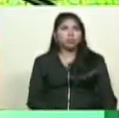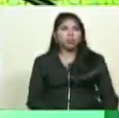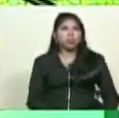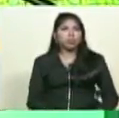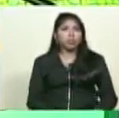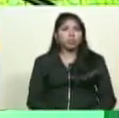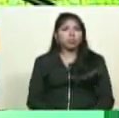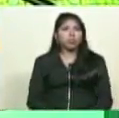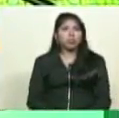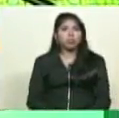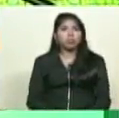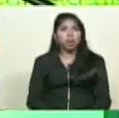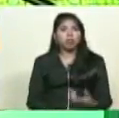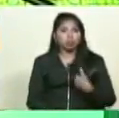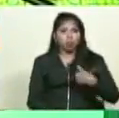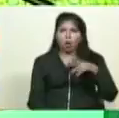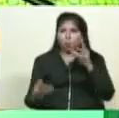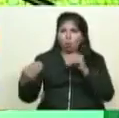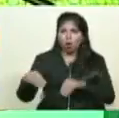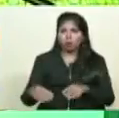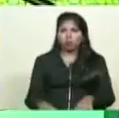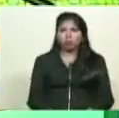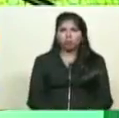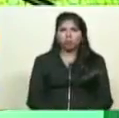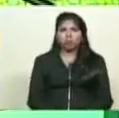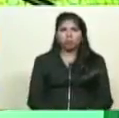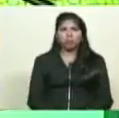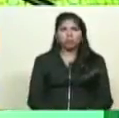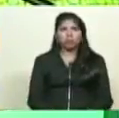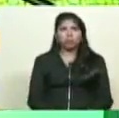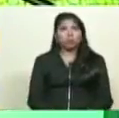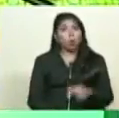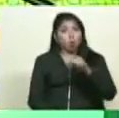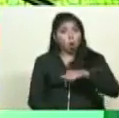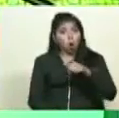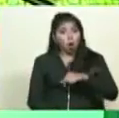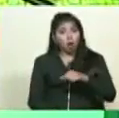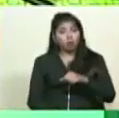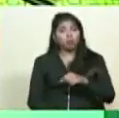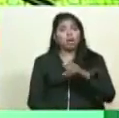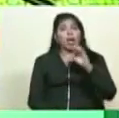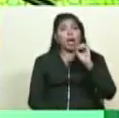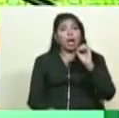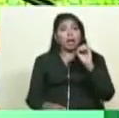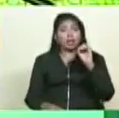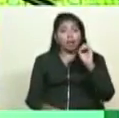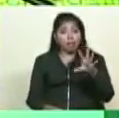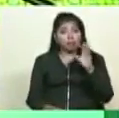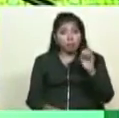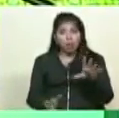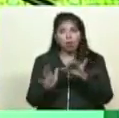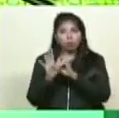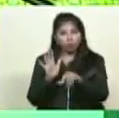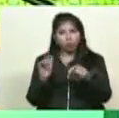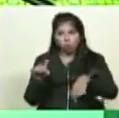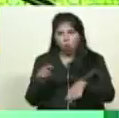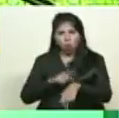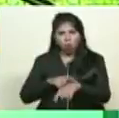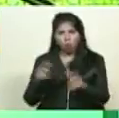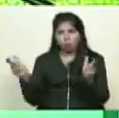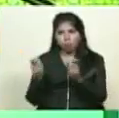Estoy de acuerdo, hoy la Asamblea Nacional Constituyente a esta misma hora está reunida